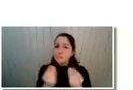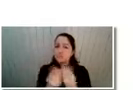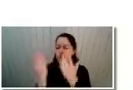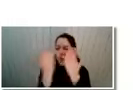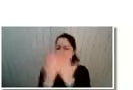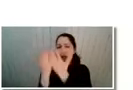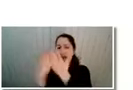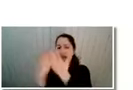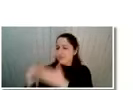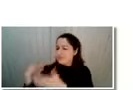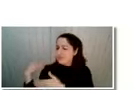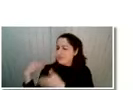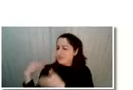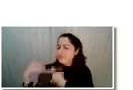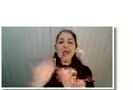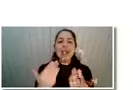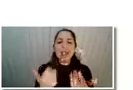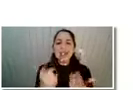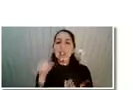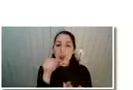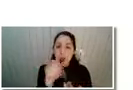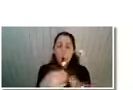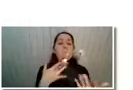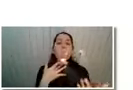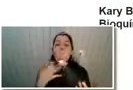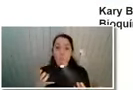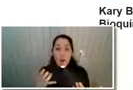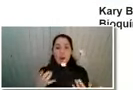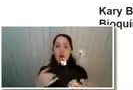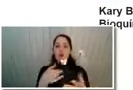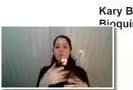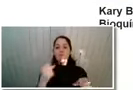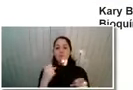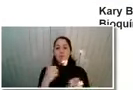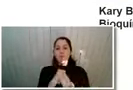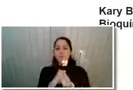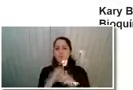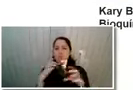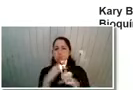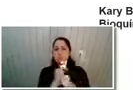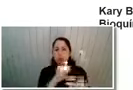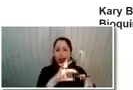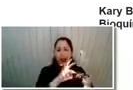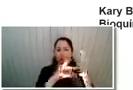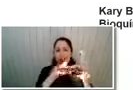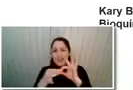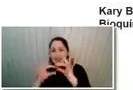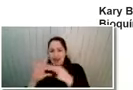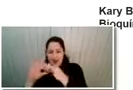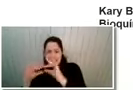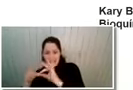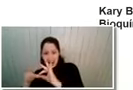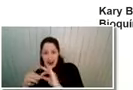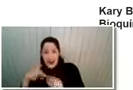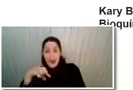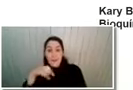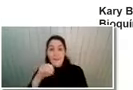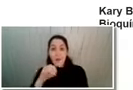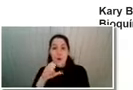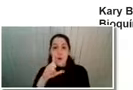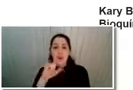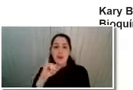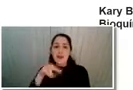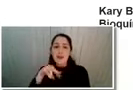una reacción en cadena de la polimerasa. ¿Qué significa eso? En que esta molécula de